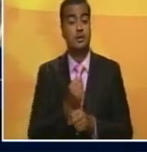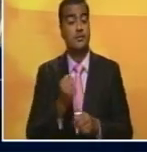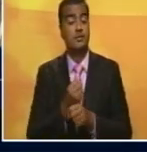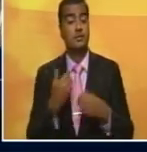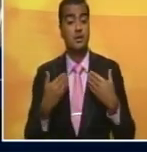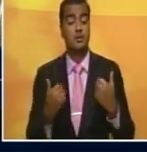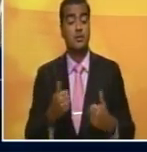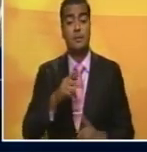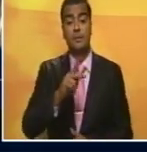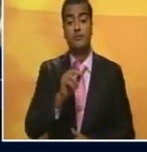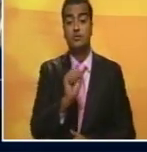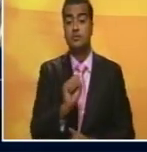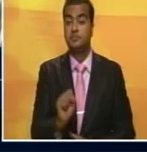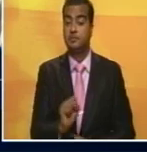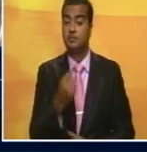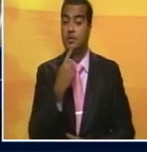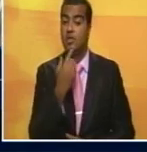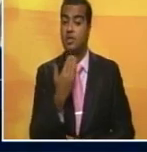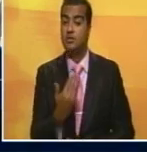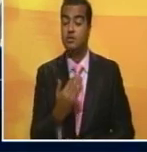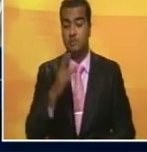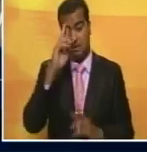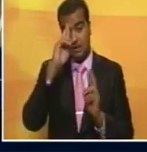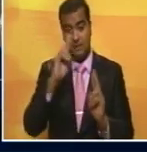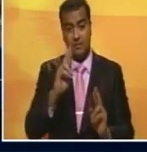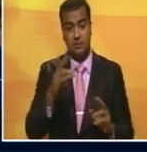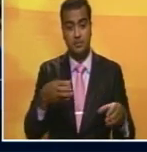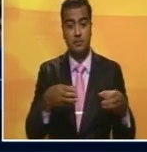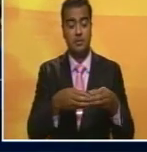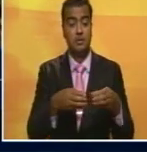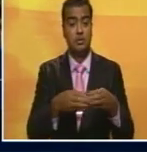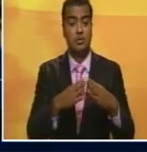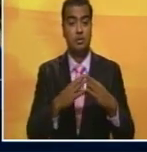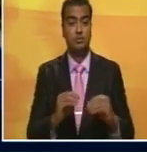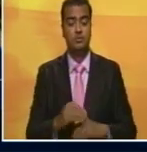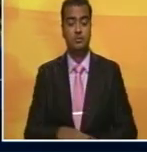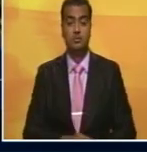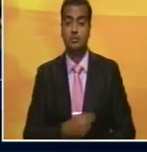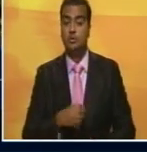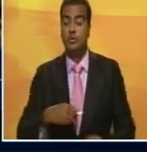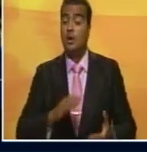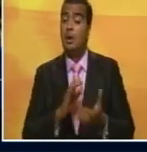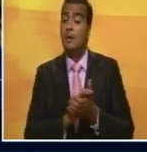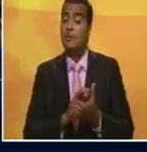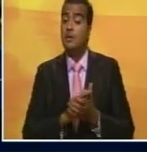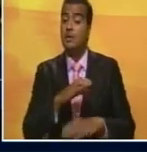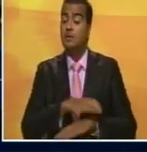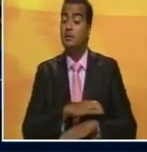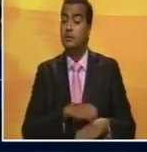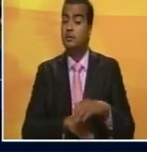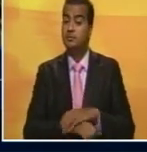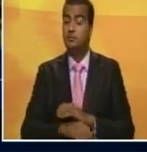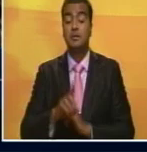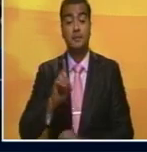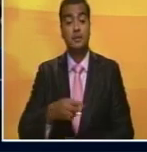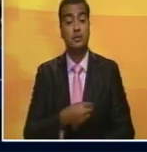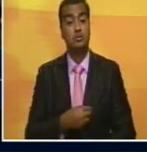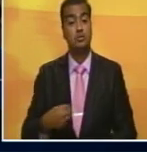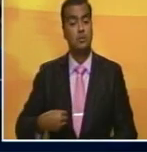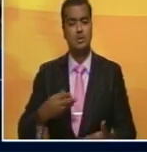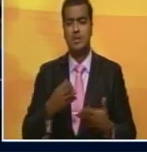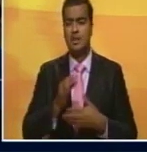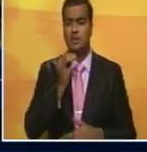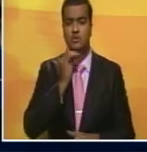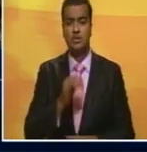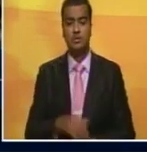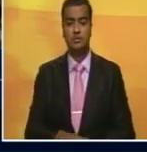la Salud, Pablo Zambrano, exigió respeto para el gremio. Por nuestros compañeros, en este caso detenidos, y por supuesto vamos a seguir